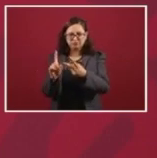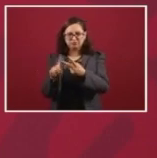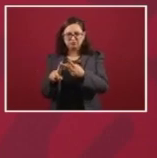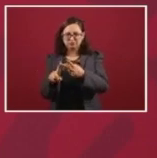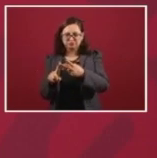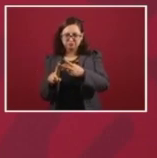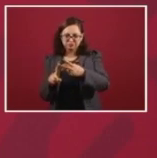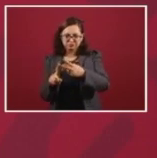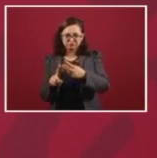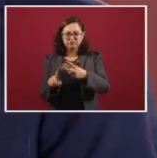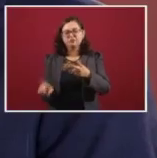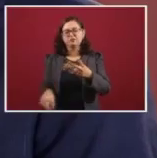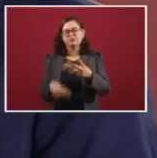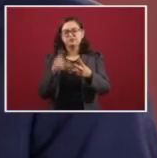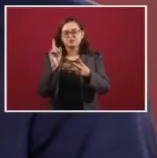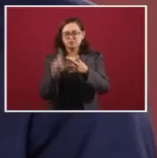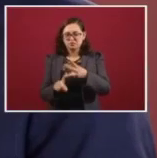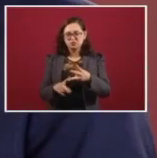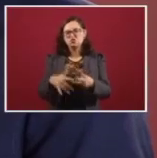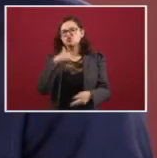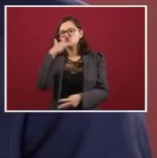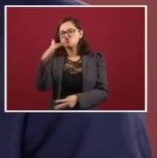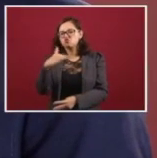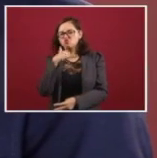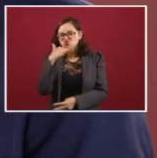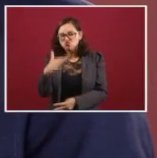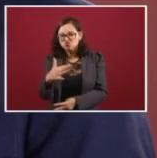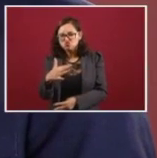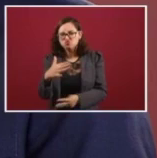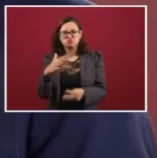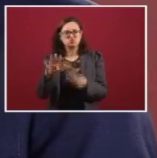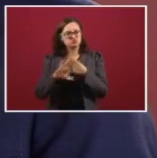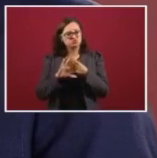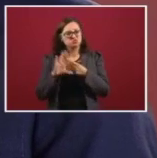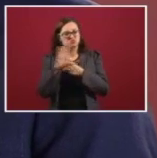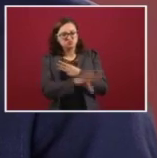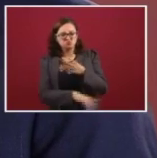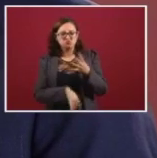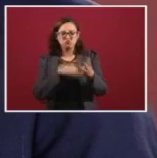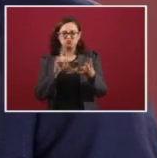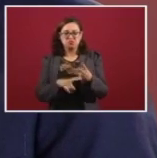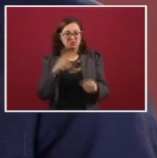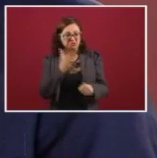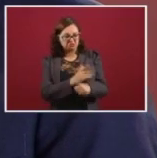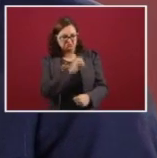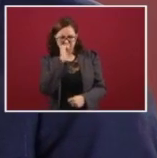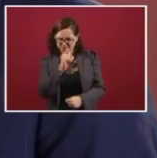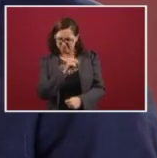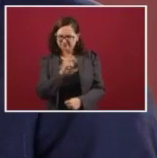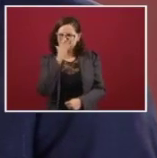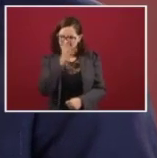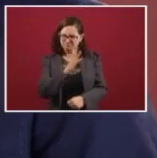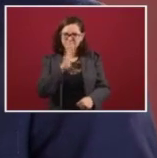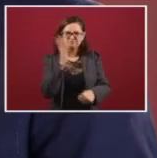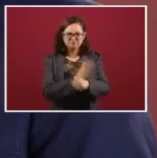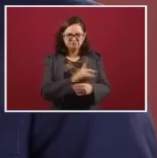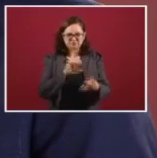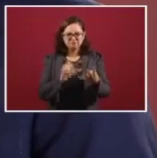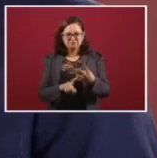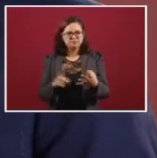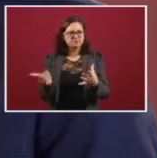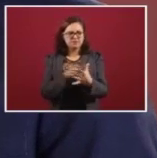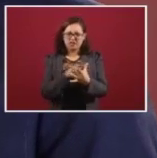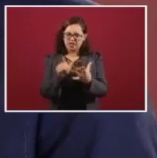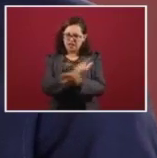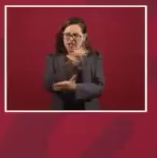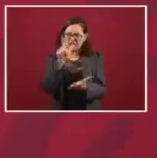la corrupción, acabar con la impunidad, establecer un auténtico Estado de Derecho, ¿sí?, que